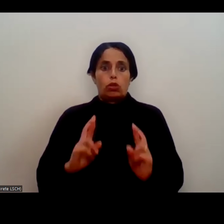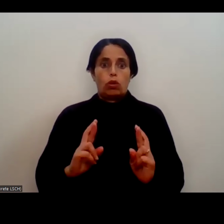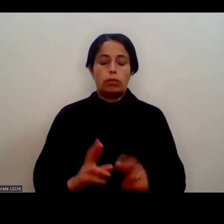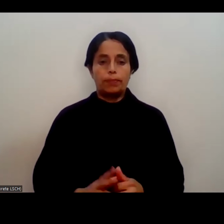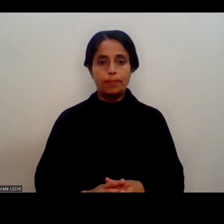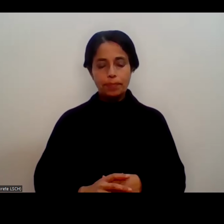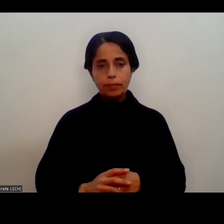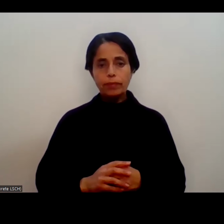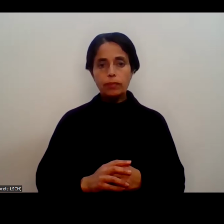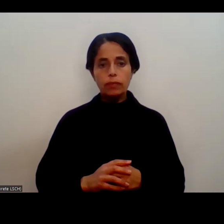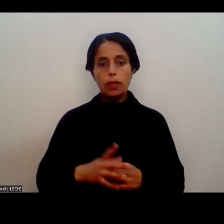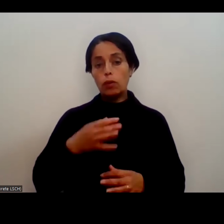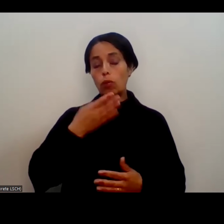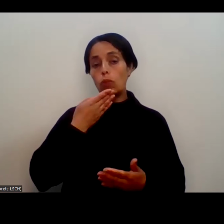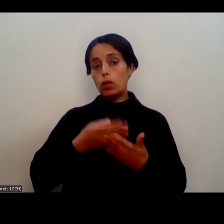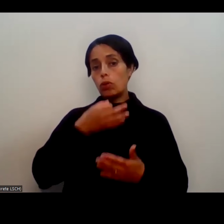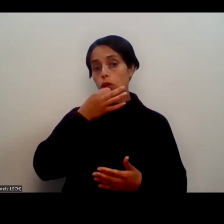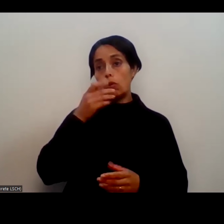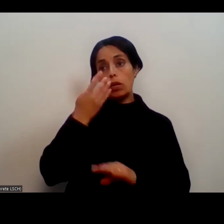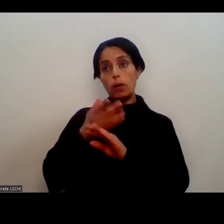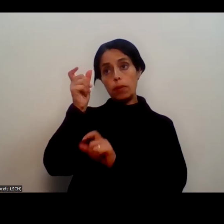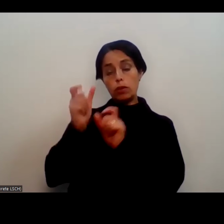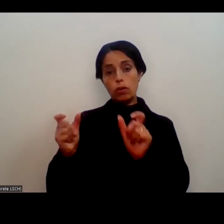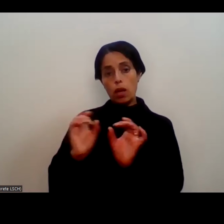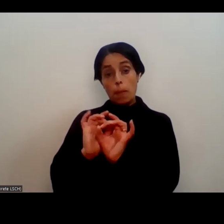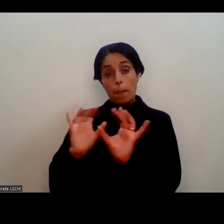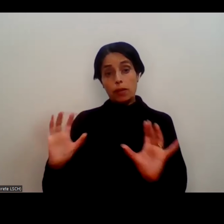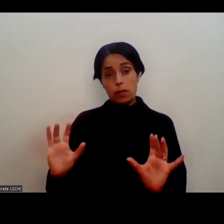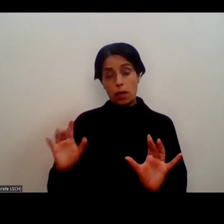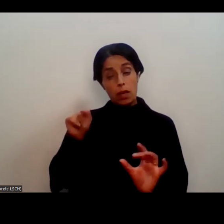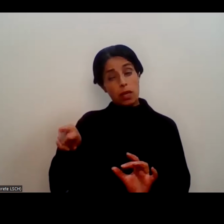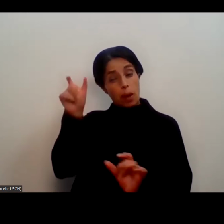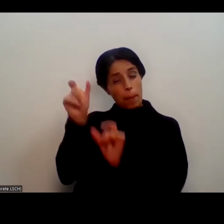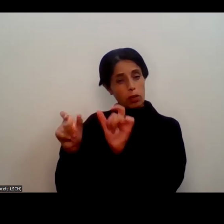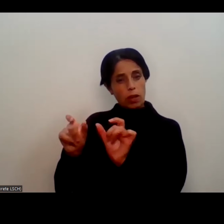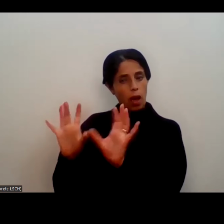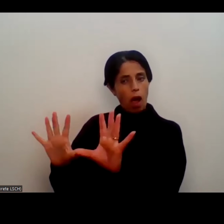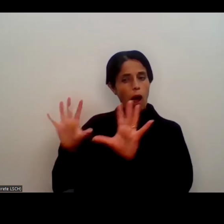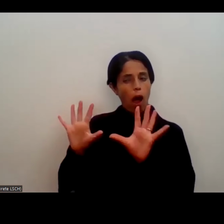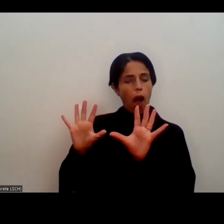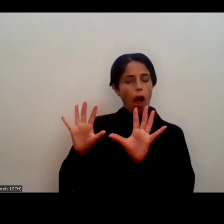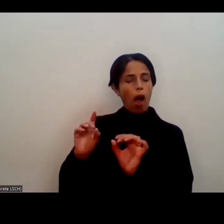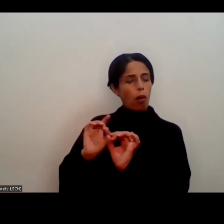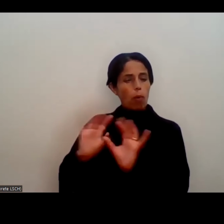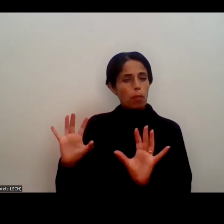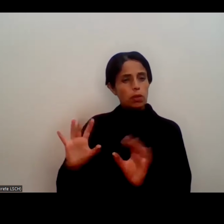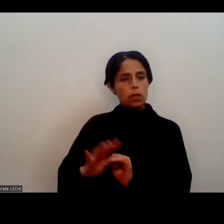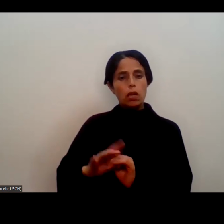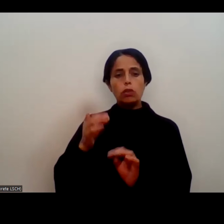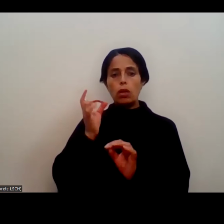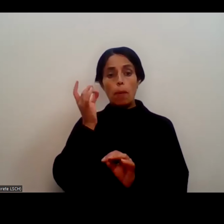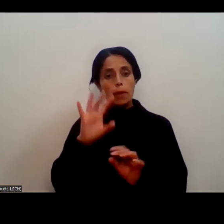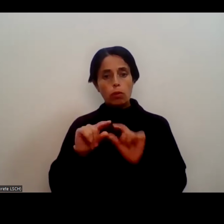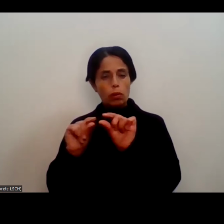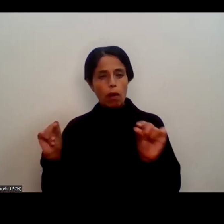cuando digo que hay individuos especiales, es aquellos individuos que no solamente tienen una tableta, un tubo